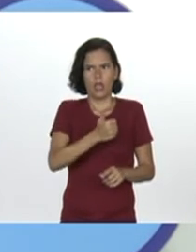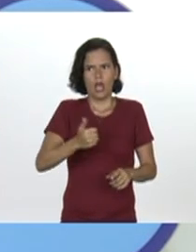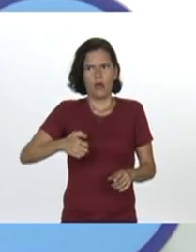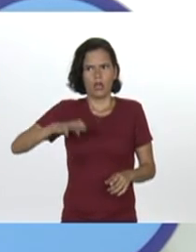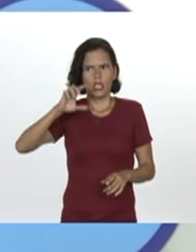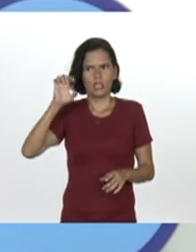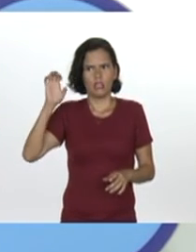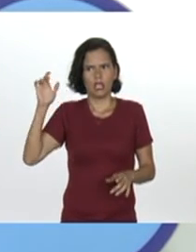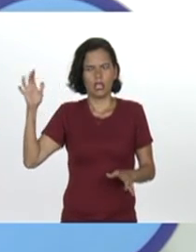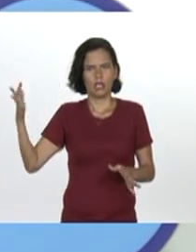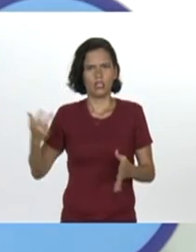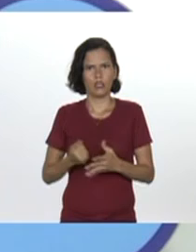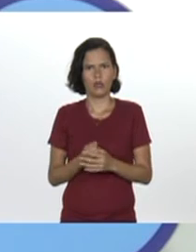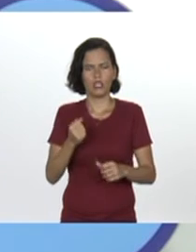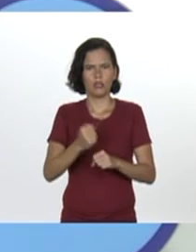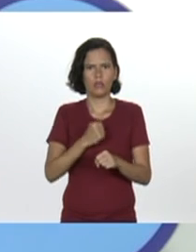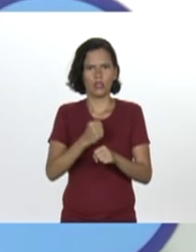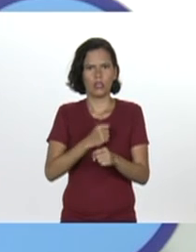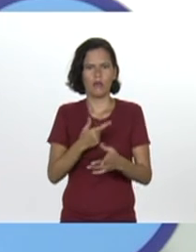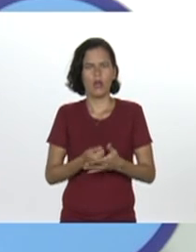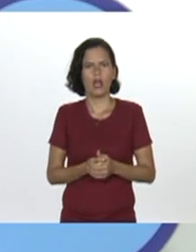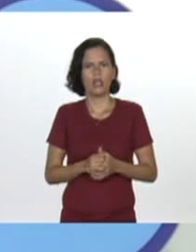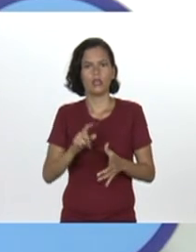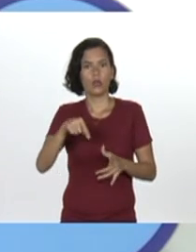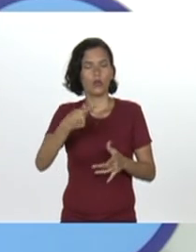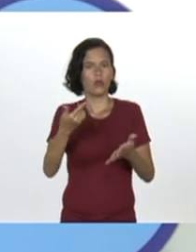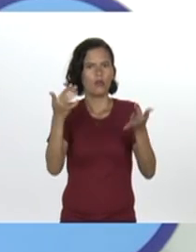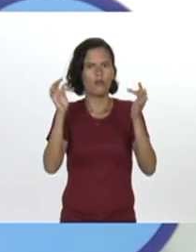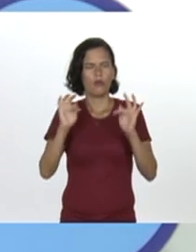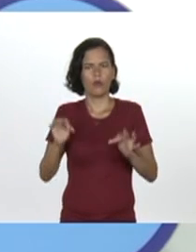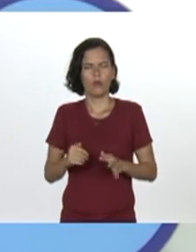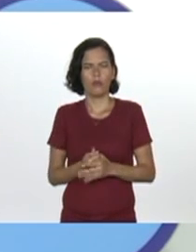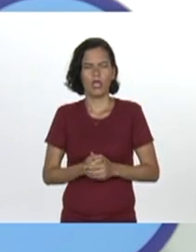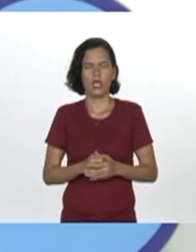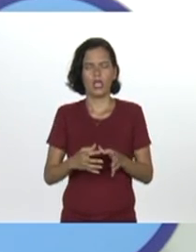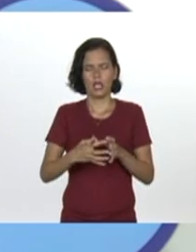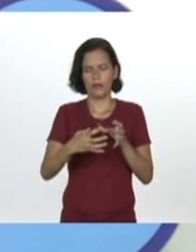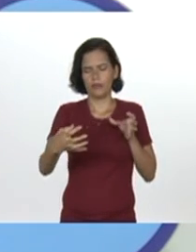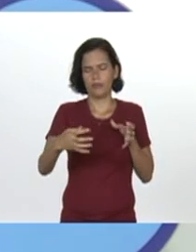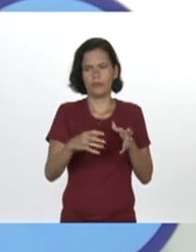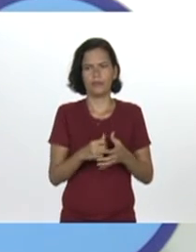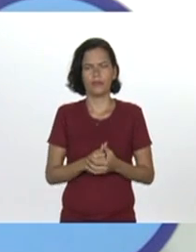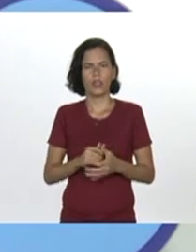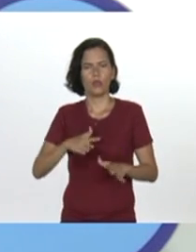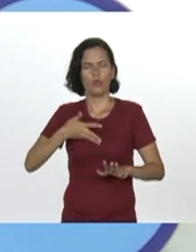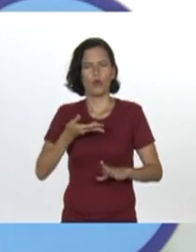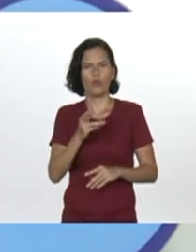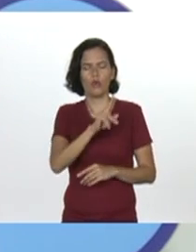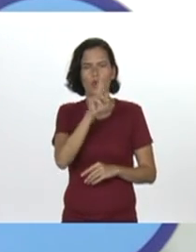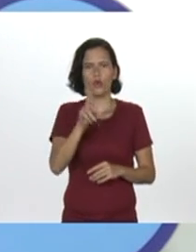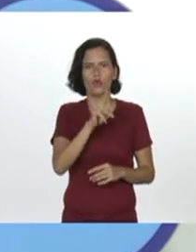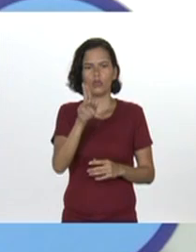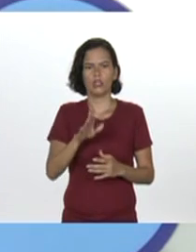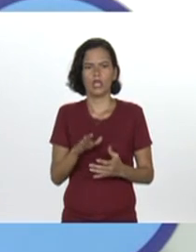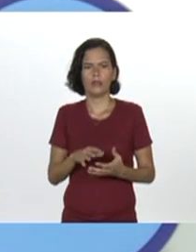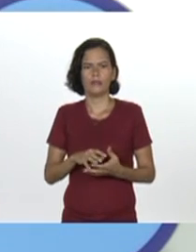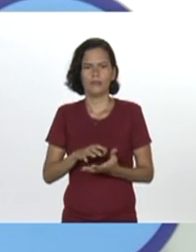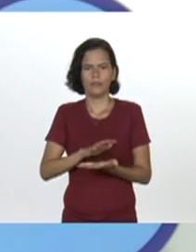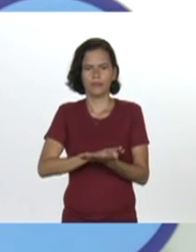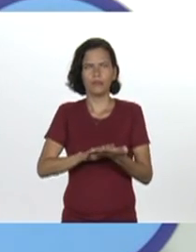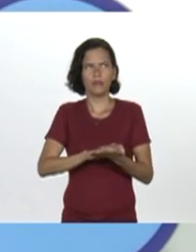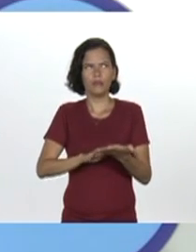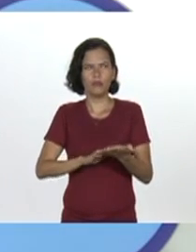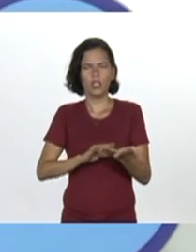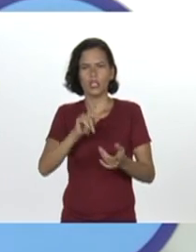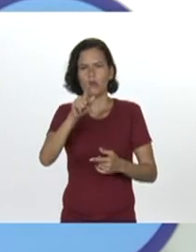letras. Incluso si, por ejemplo, estamos trabajando con alguna figura o forma geométrica, podemos utilizar plantillas y ellos